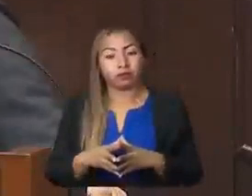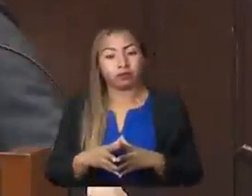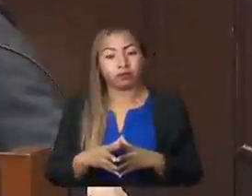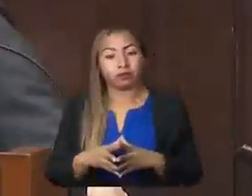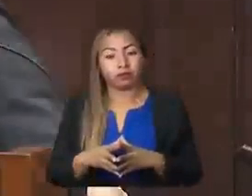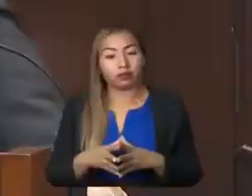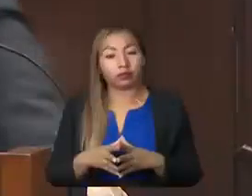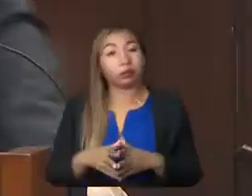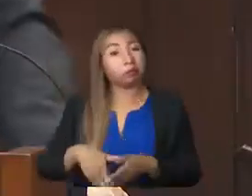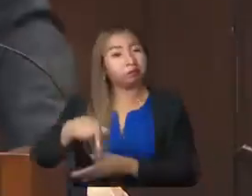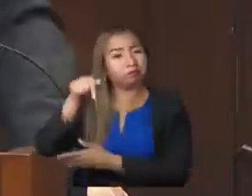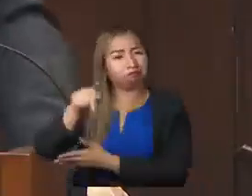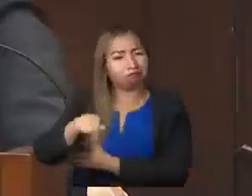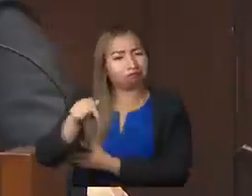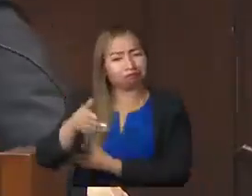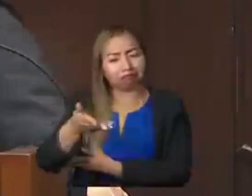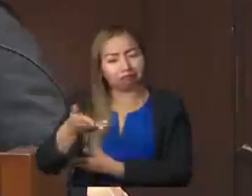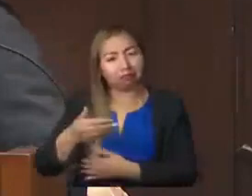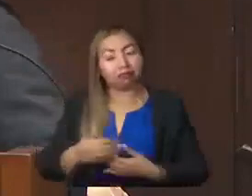Hoy